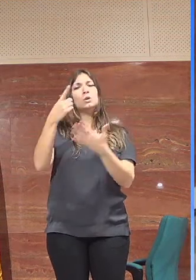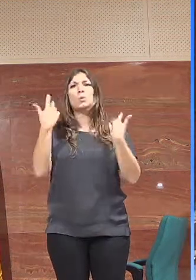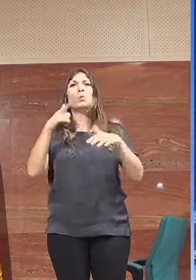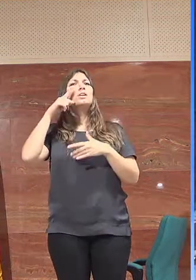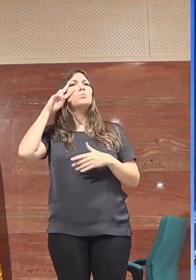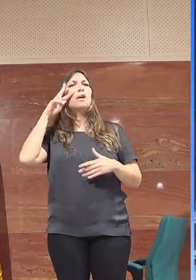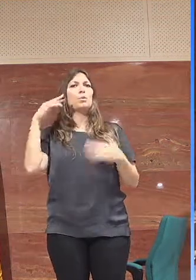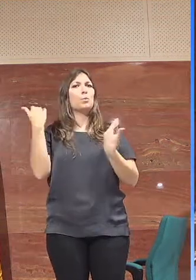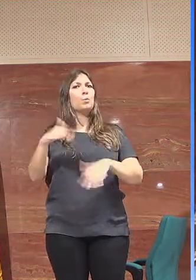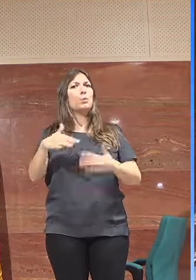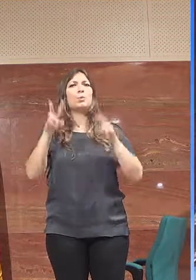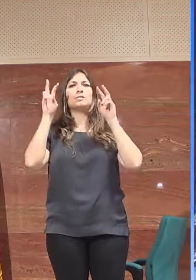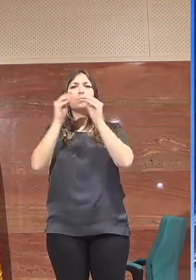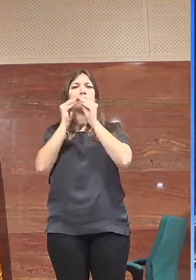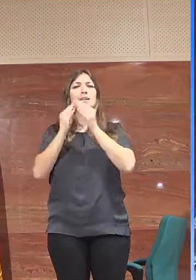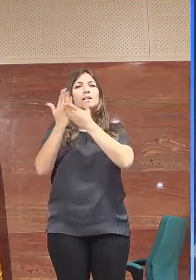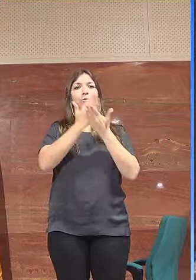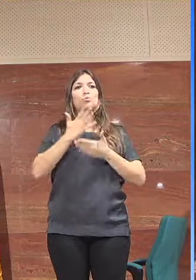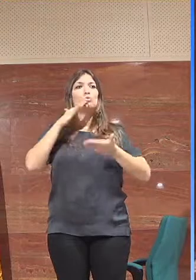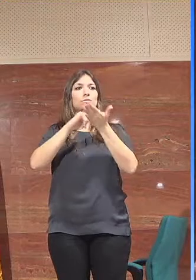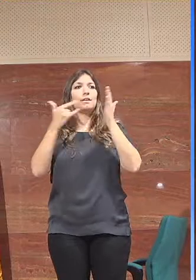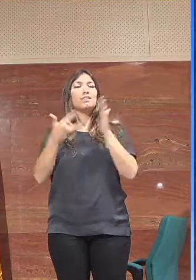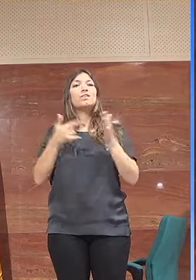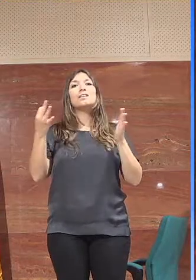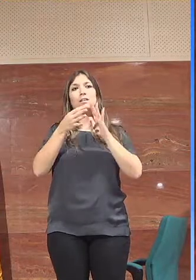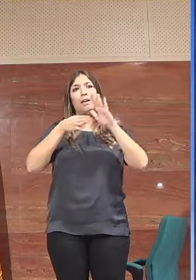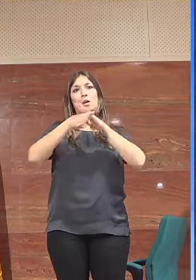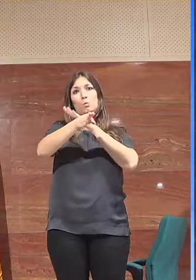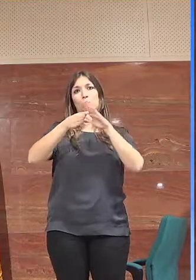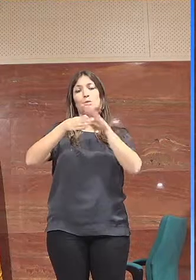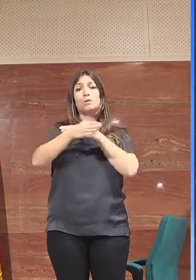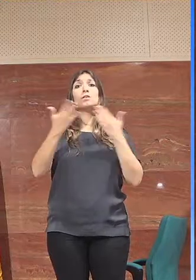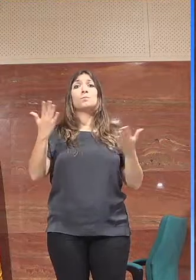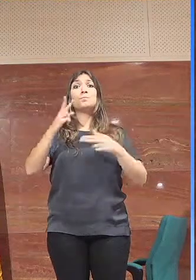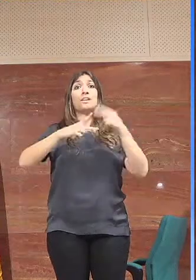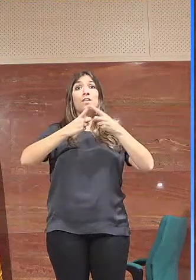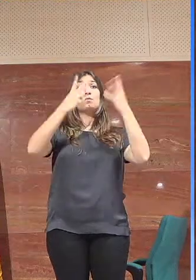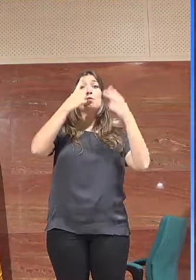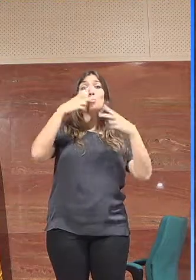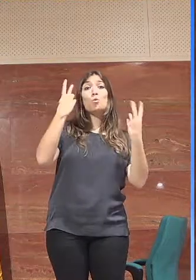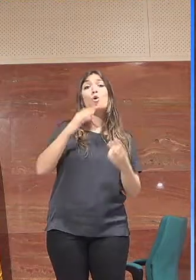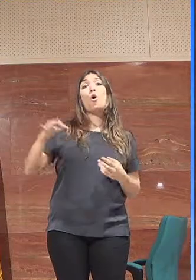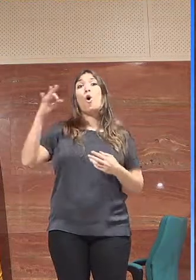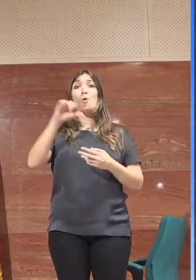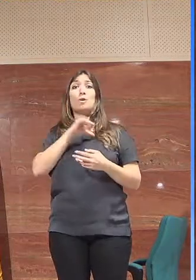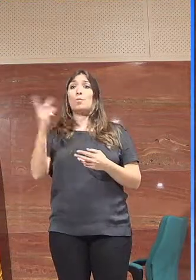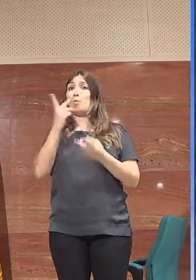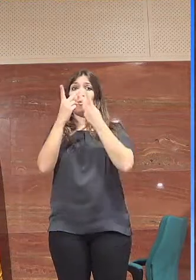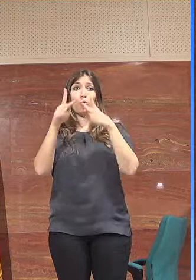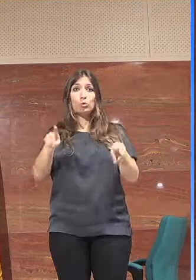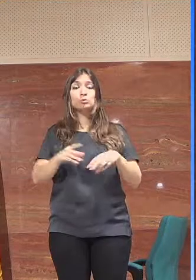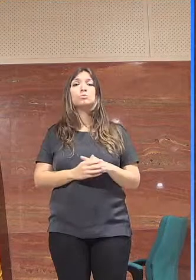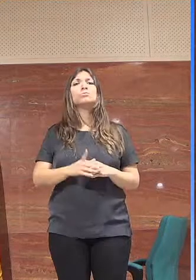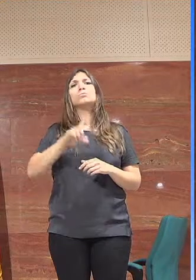gran experiencia en la realización de estudios técnicos sobre accesibilidad, tanto en edificios públicos como en edificios privados,